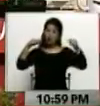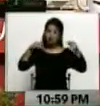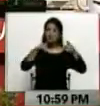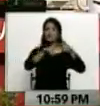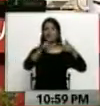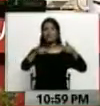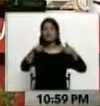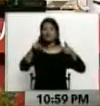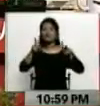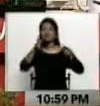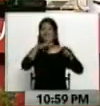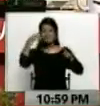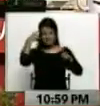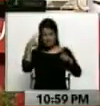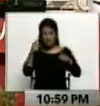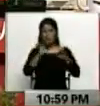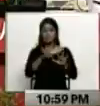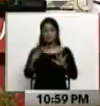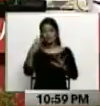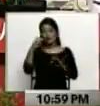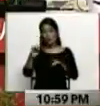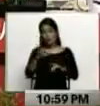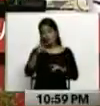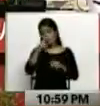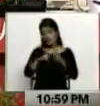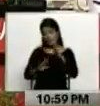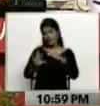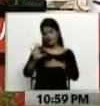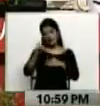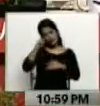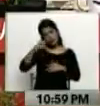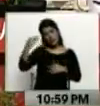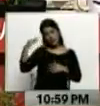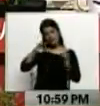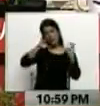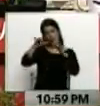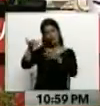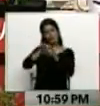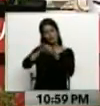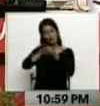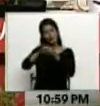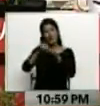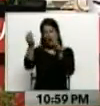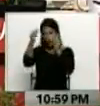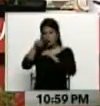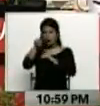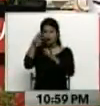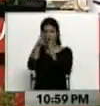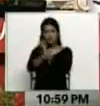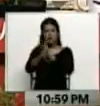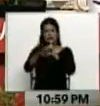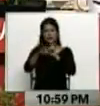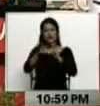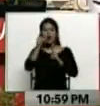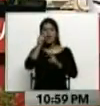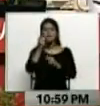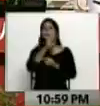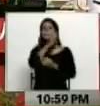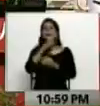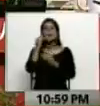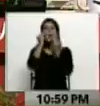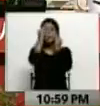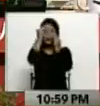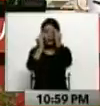Borges con la nueva mariori el 19 Julio de 201 la famosa cumbre de Nueva York cuando se hizo el tratamiento la